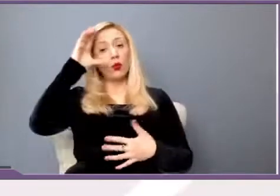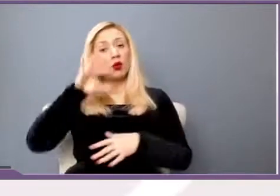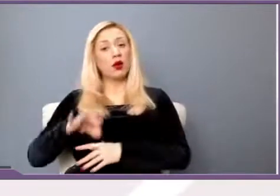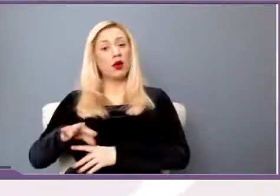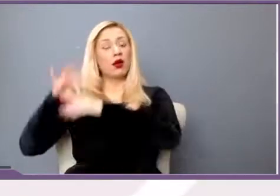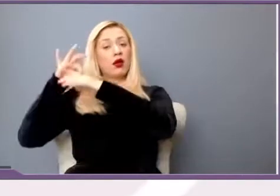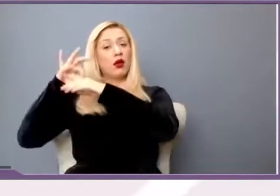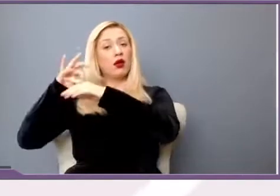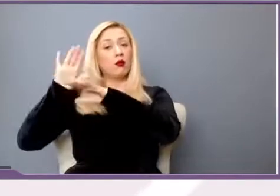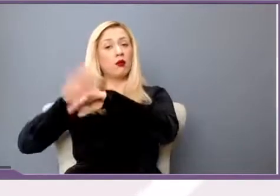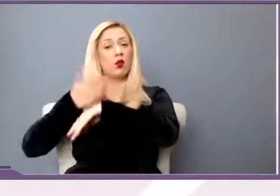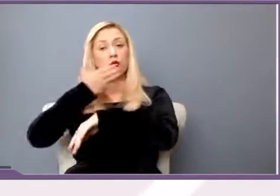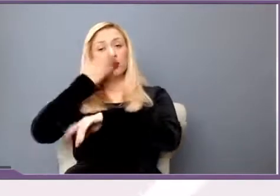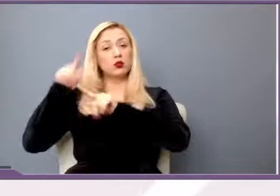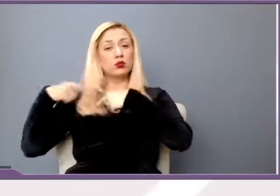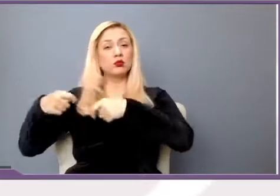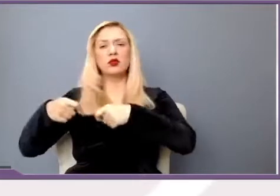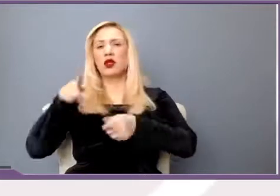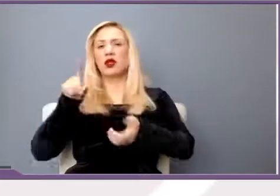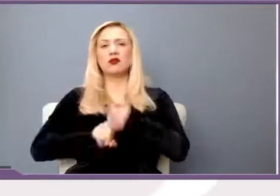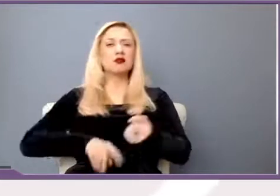tema estructural.